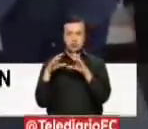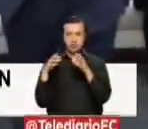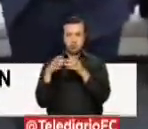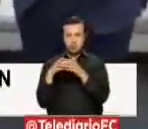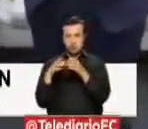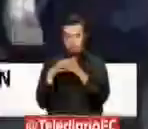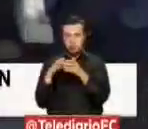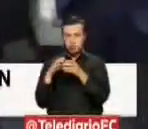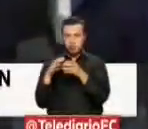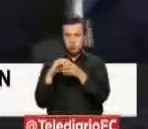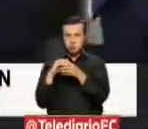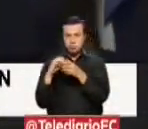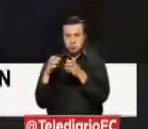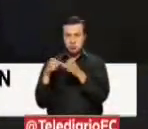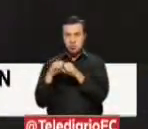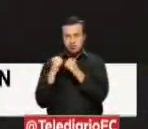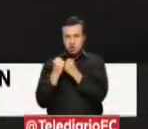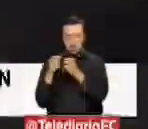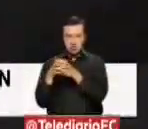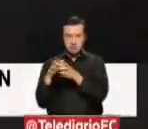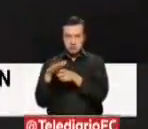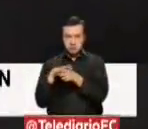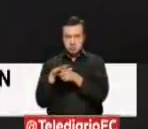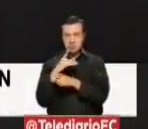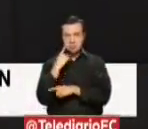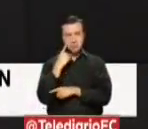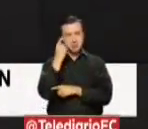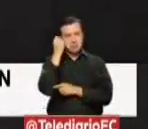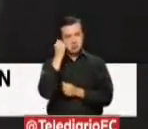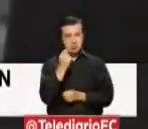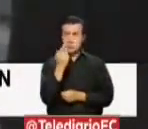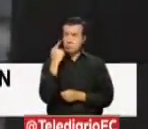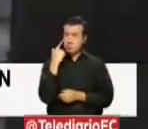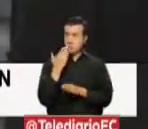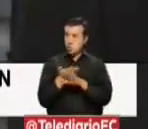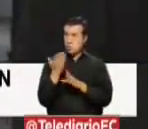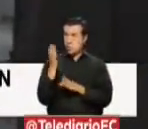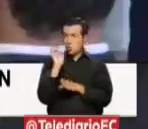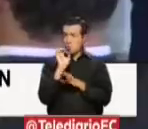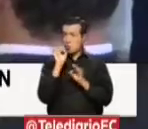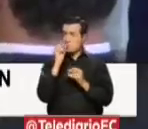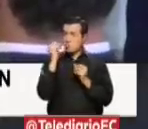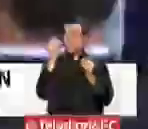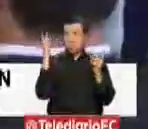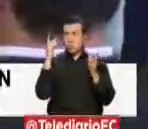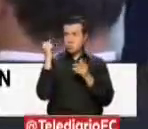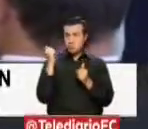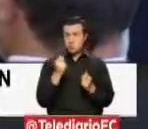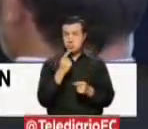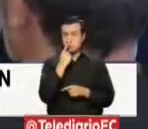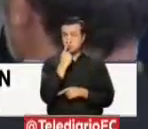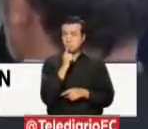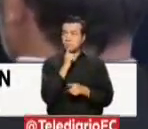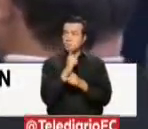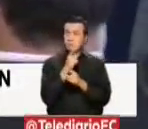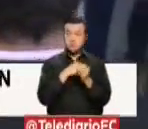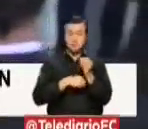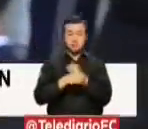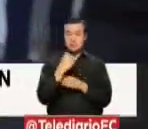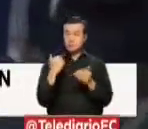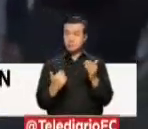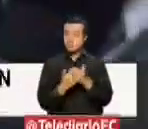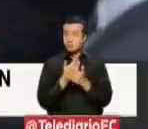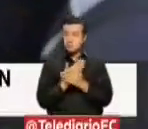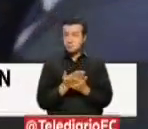of the Americas, a quienes expuso las condiciones de apertura y seguridad que ofrece Ecuador al mundo y su interés por atraer nuevas